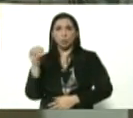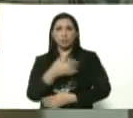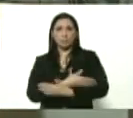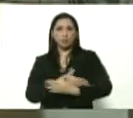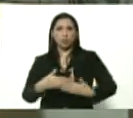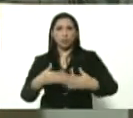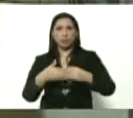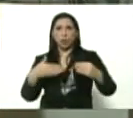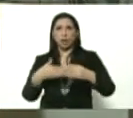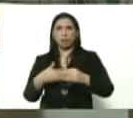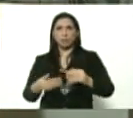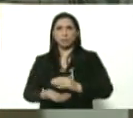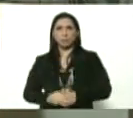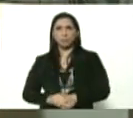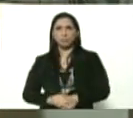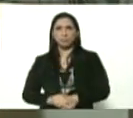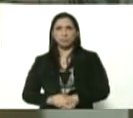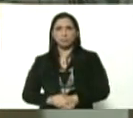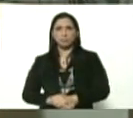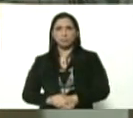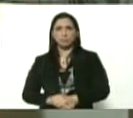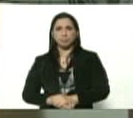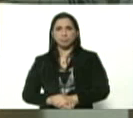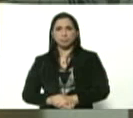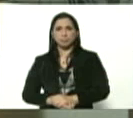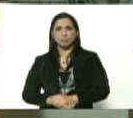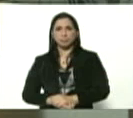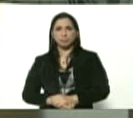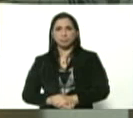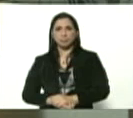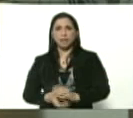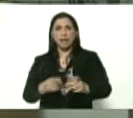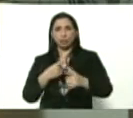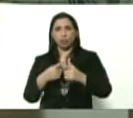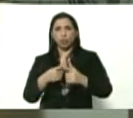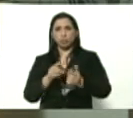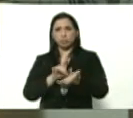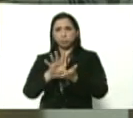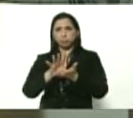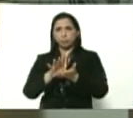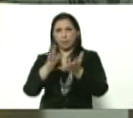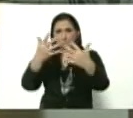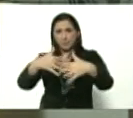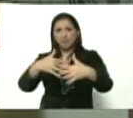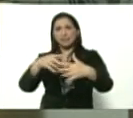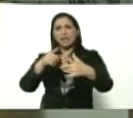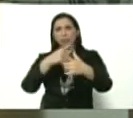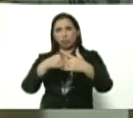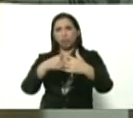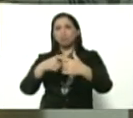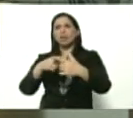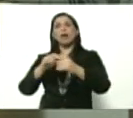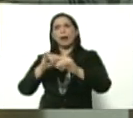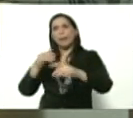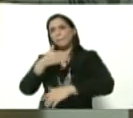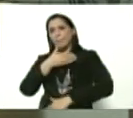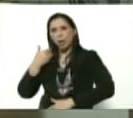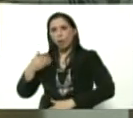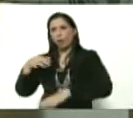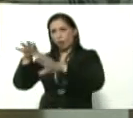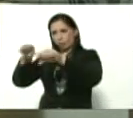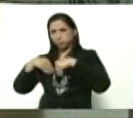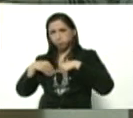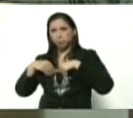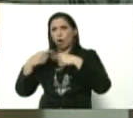dólares, y aceptan y finiquitan el contrato y firman el